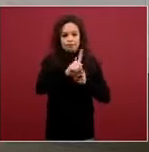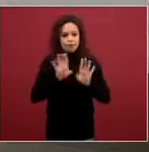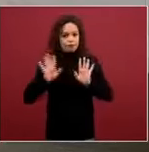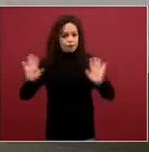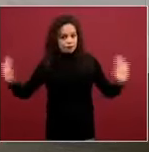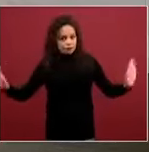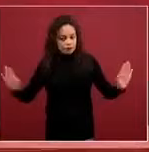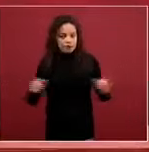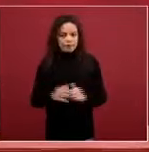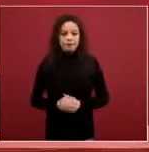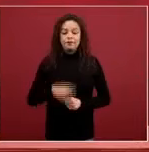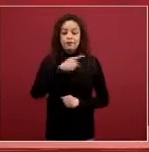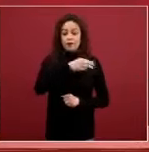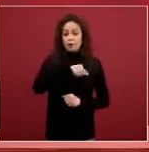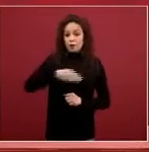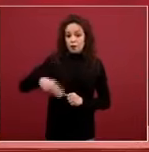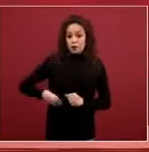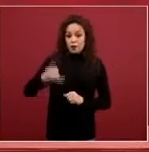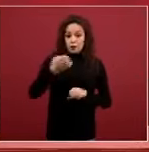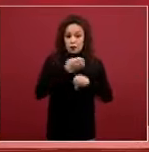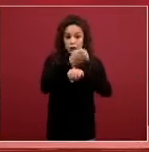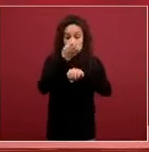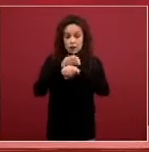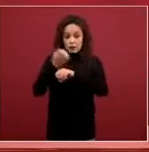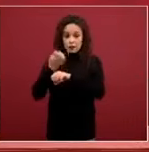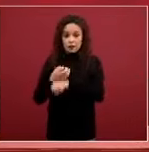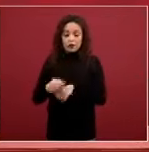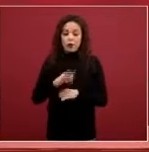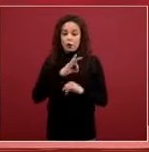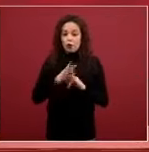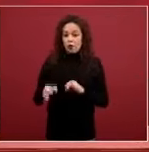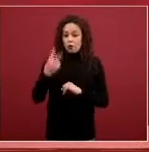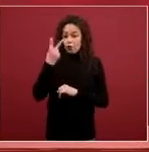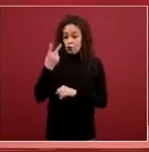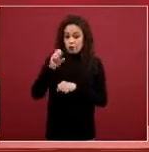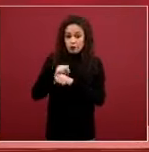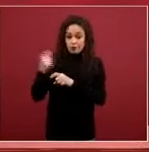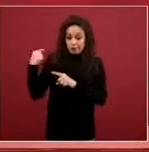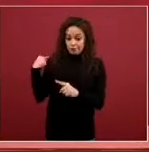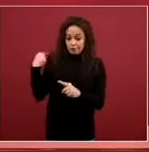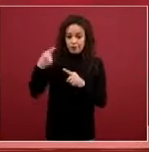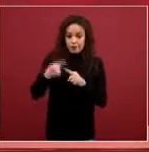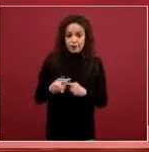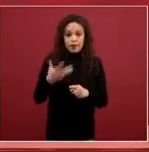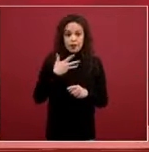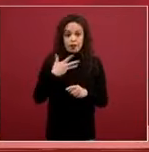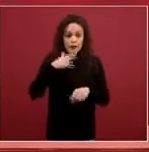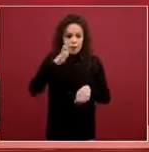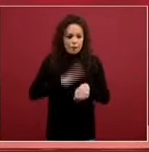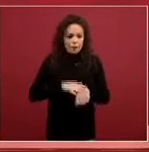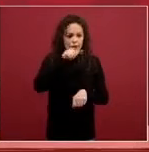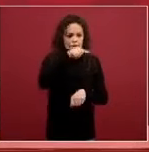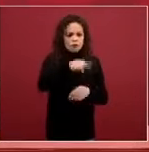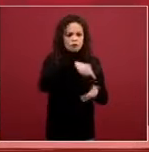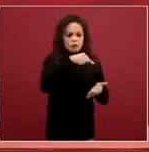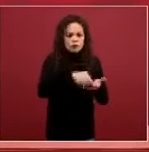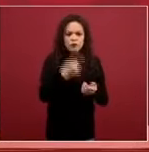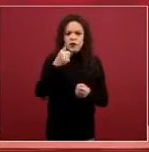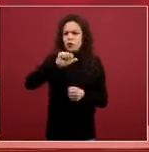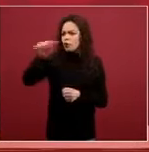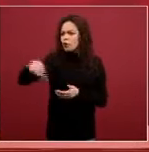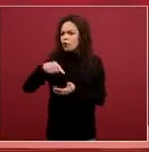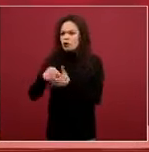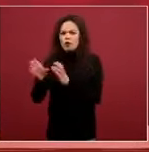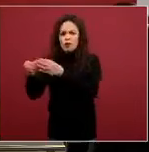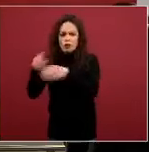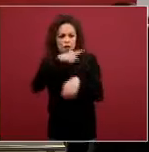en esta entidad, en las últimas 2 semanas tengo mayor transmisión que en comparación a otras áreas, entonces tengo que hacer una revisión puntual